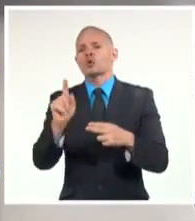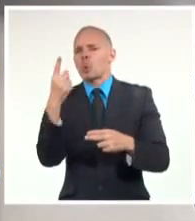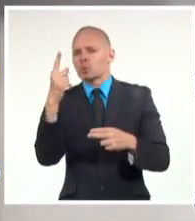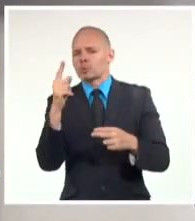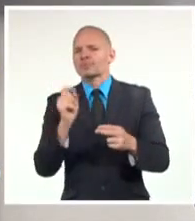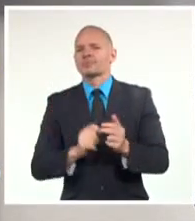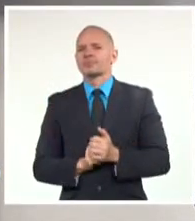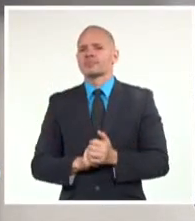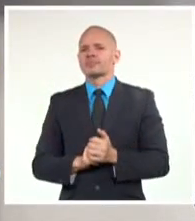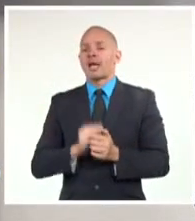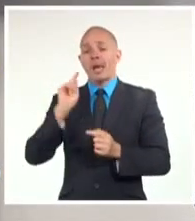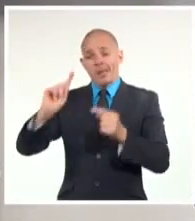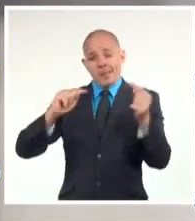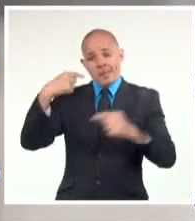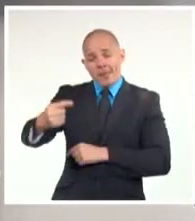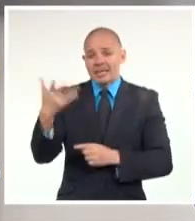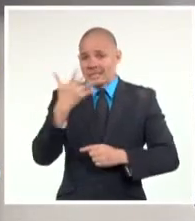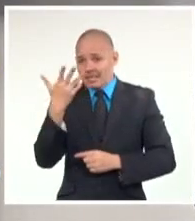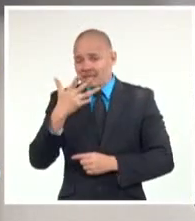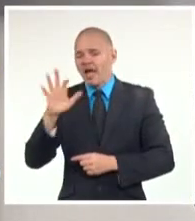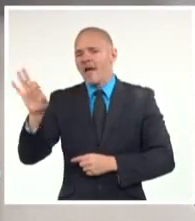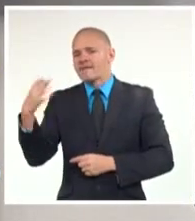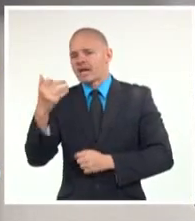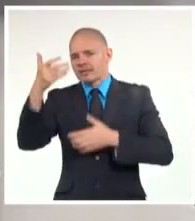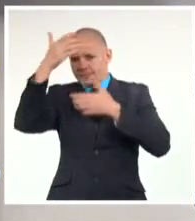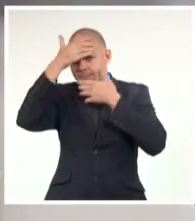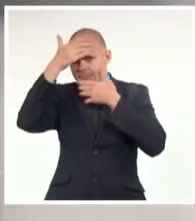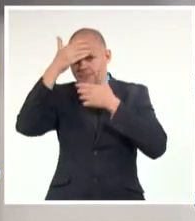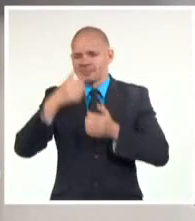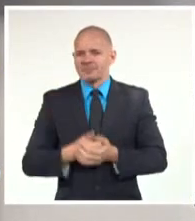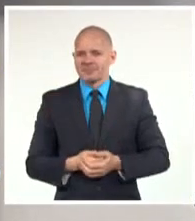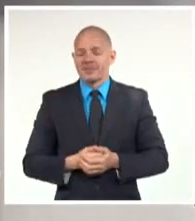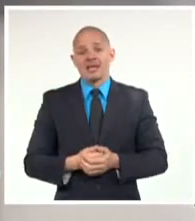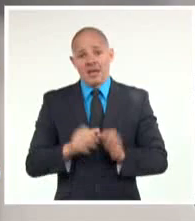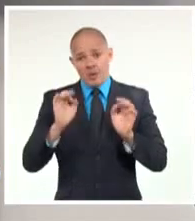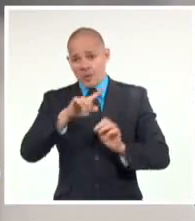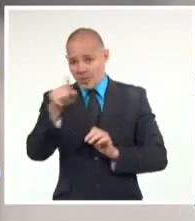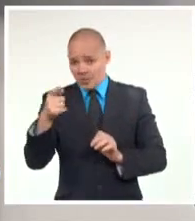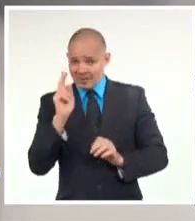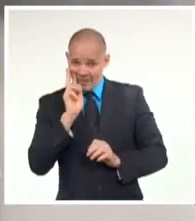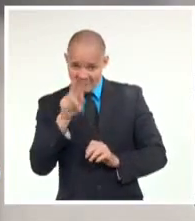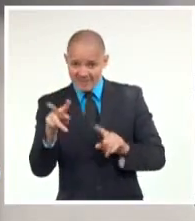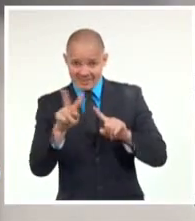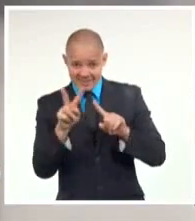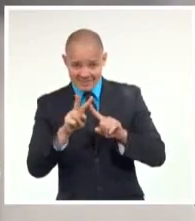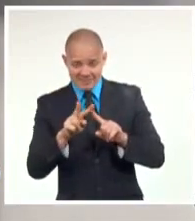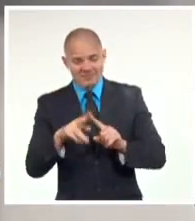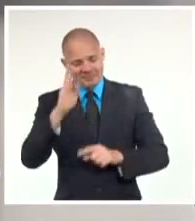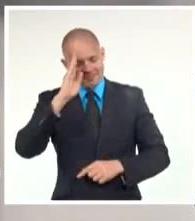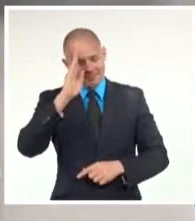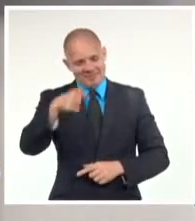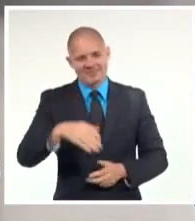día después, Francia y Marruecos definirán el otro finalista. Con la invitación a que no se pierdan un solo detalle, me despido. Buenas noches.